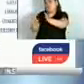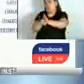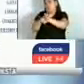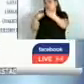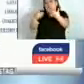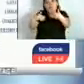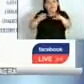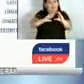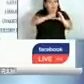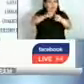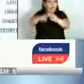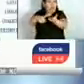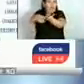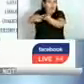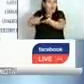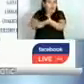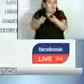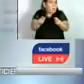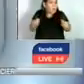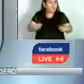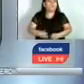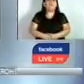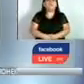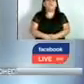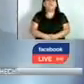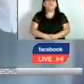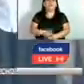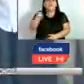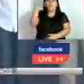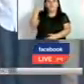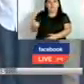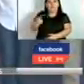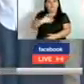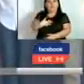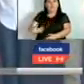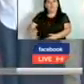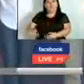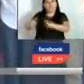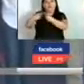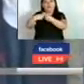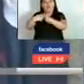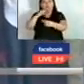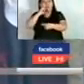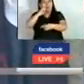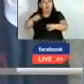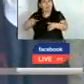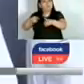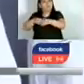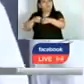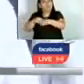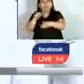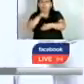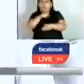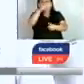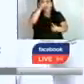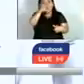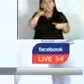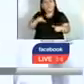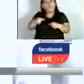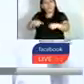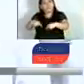un tercio de las alcaldías bajo su administración. Salguero sostiene que, como segunda fuerza política y oposición